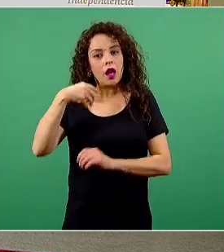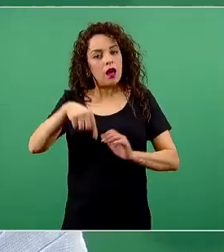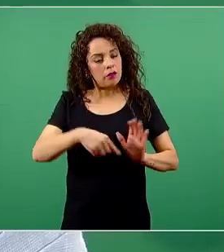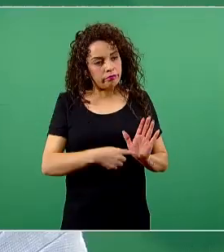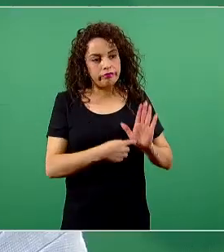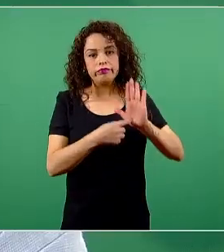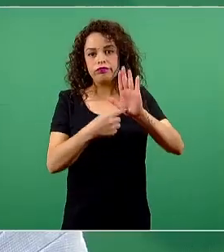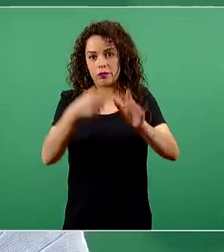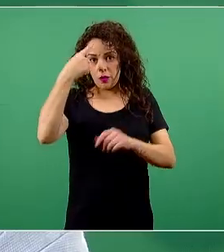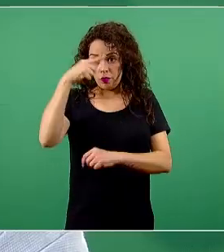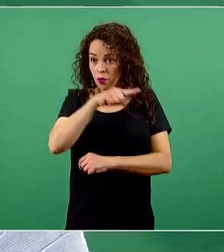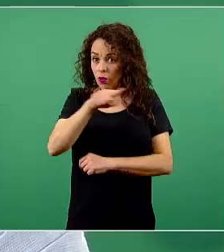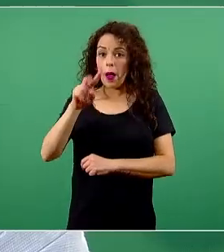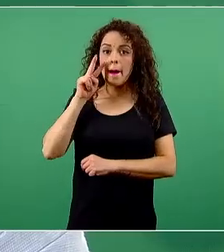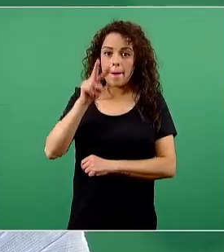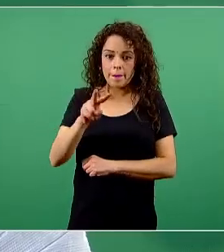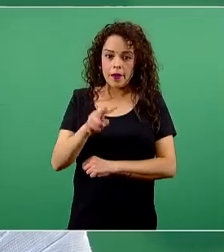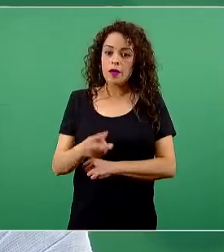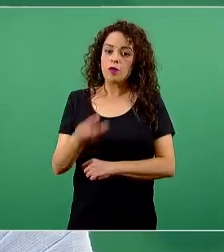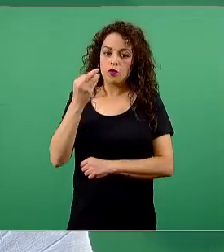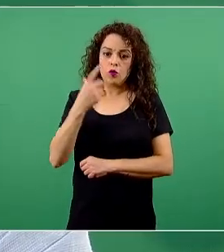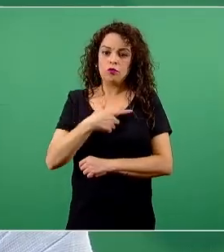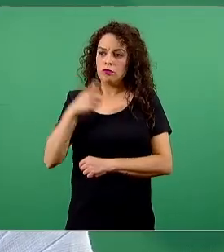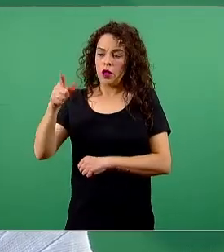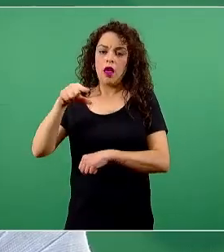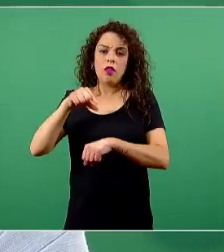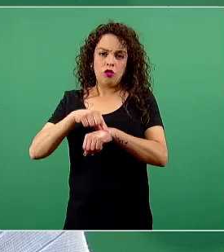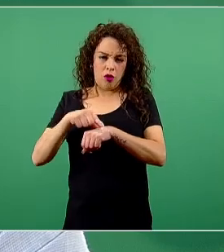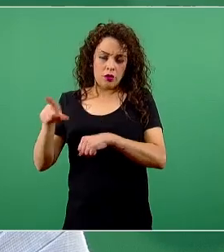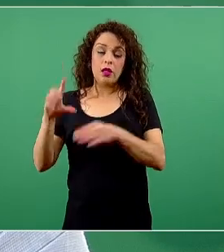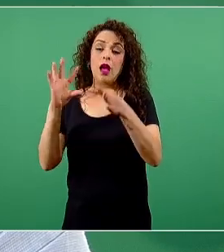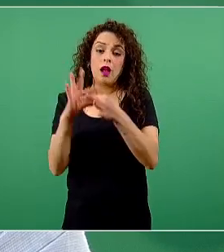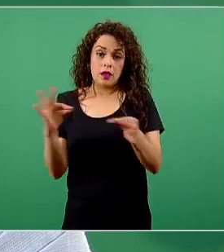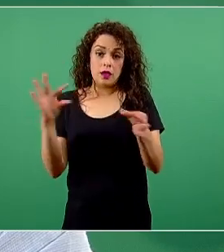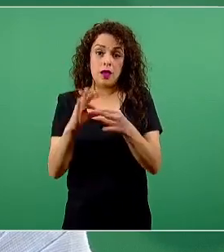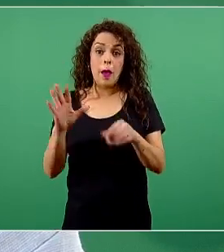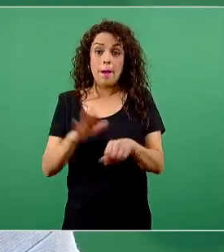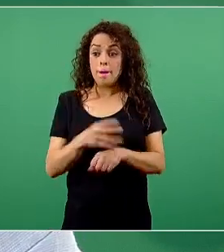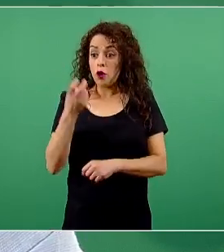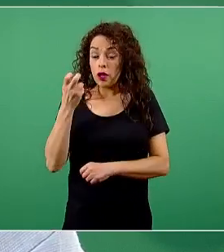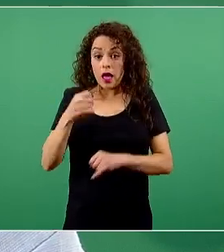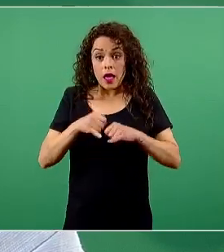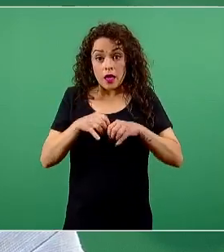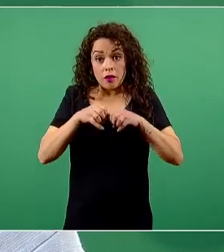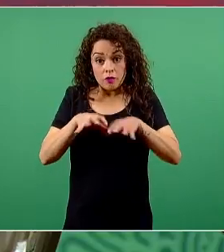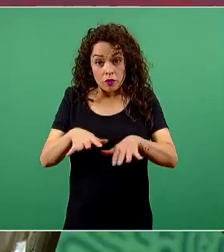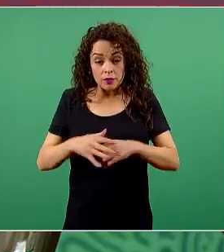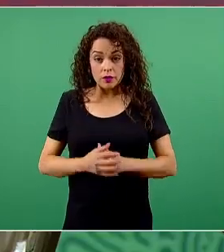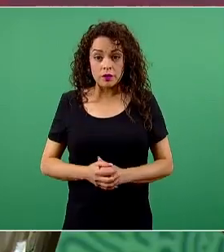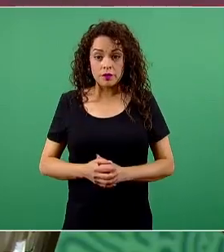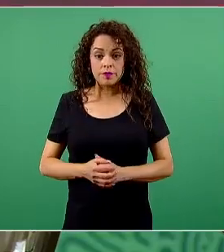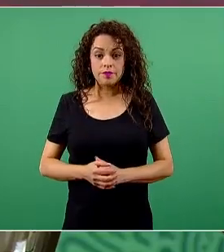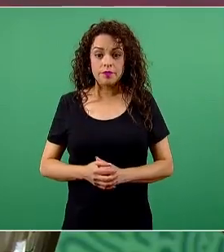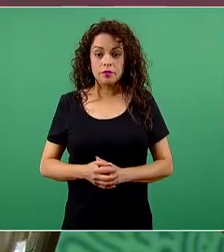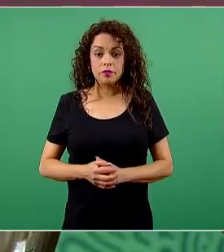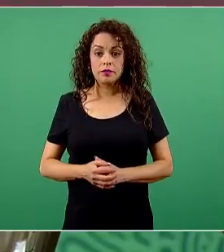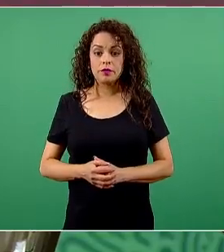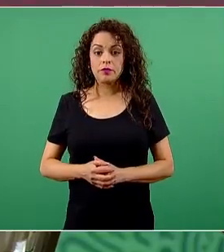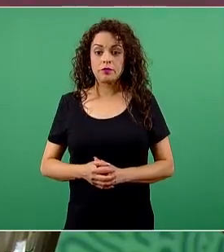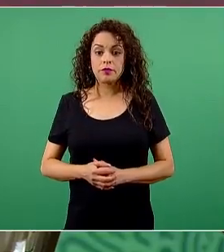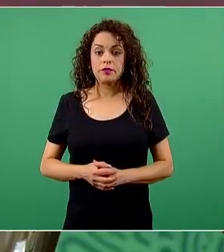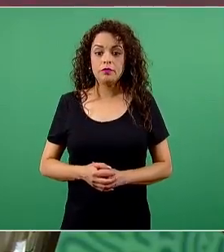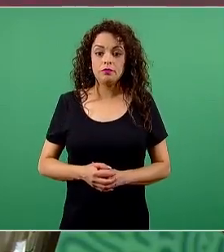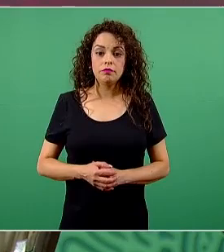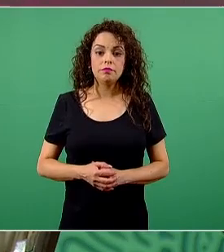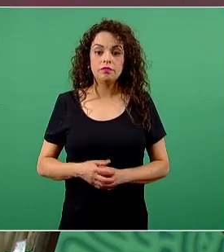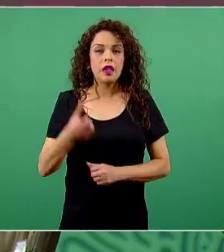de que el doctor nos lo haya explicado, porque a veces este tipo de información, o más bien habitualmente este tipo de información,